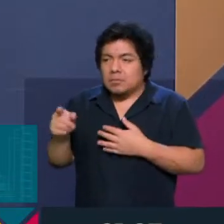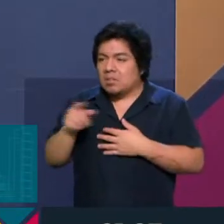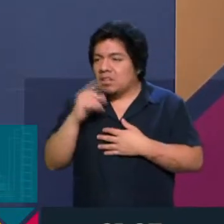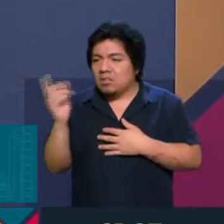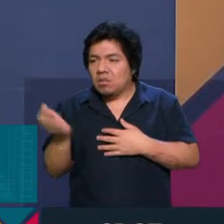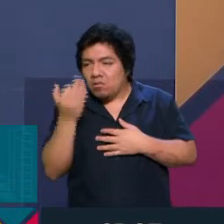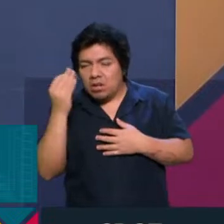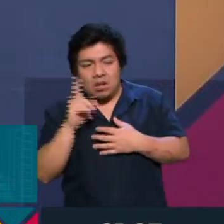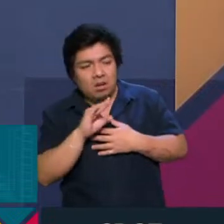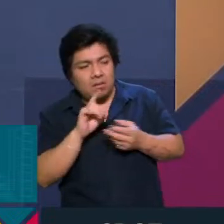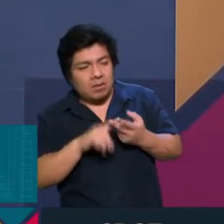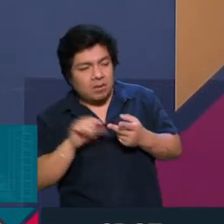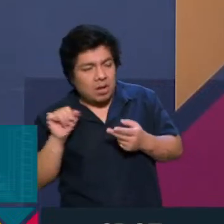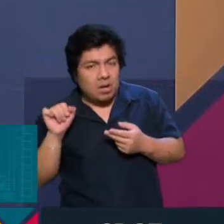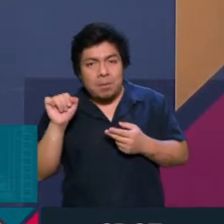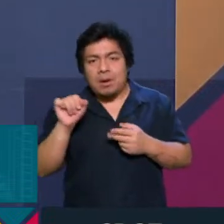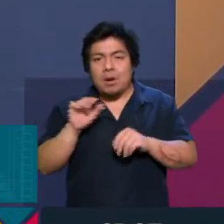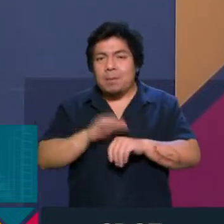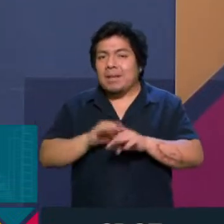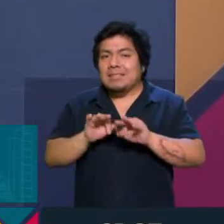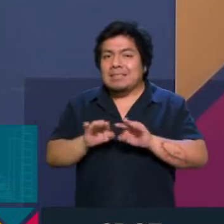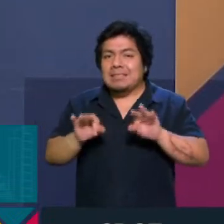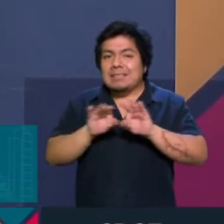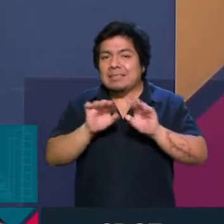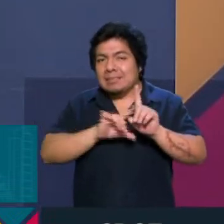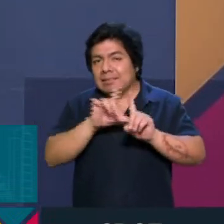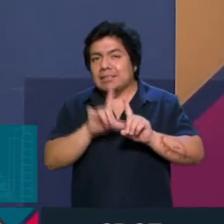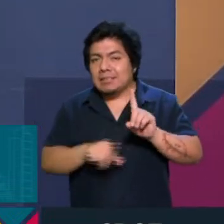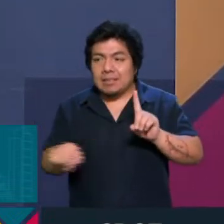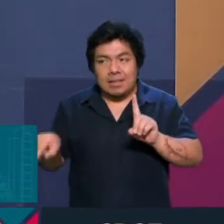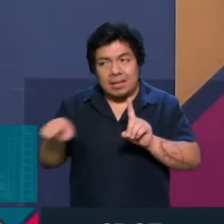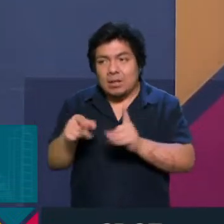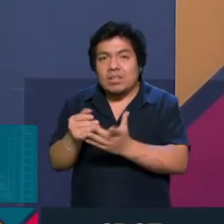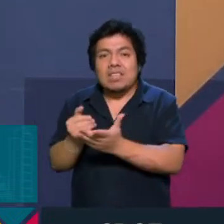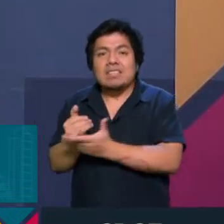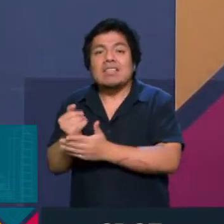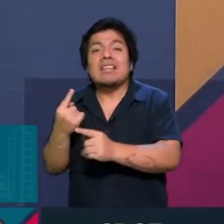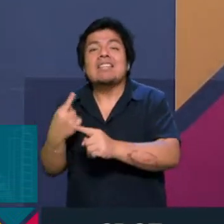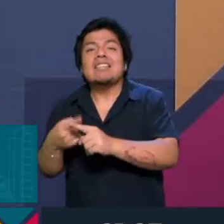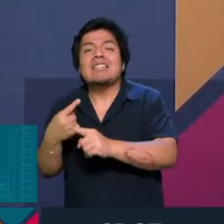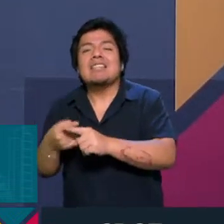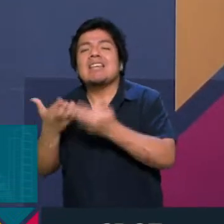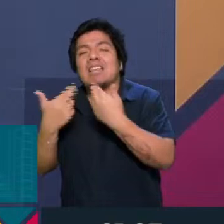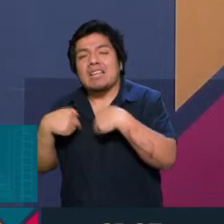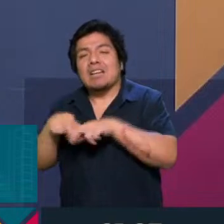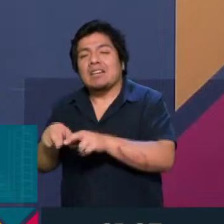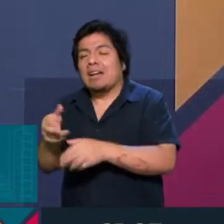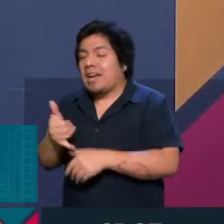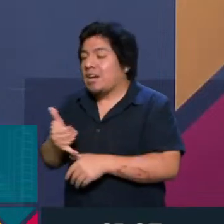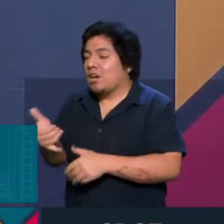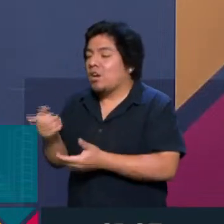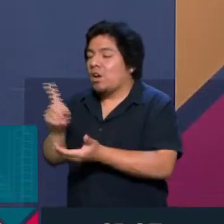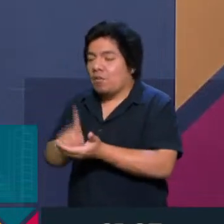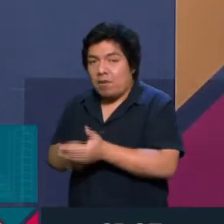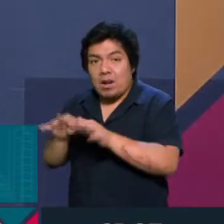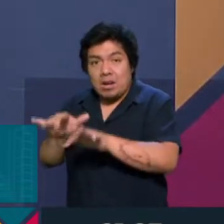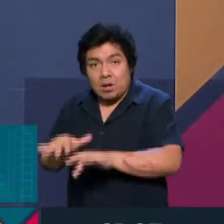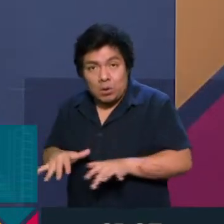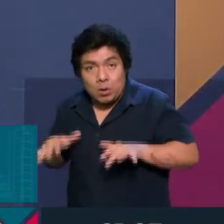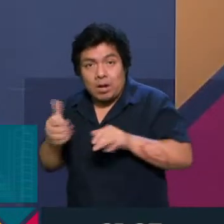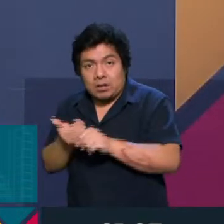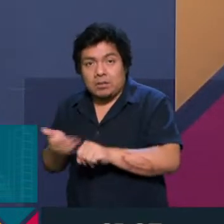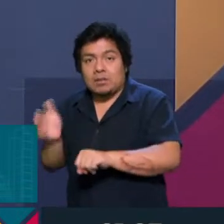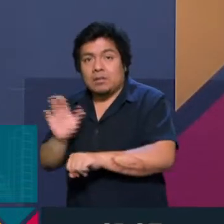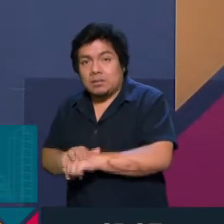federaciones, confederaciones, sindicatos más importantes del país son los que deciden quiénes son los que van a representar en la Asamblea y en el Consejo de